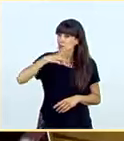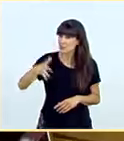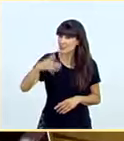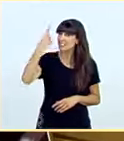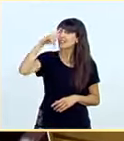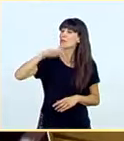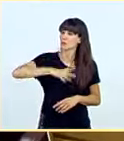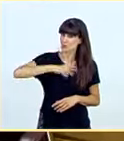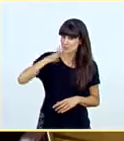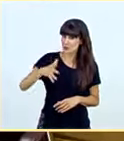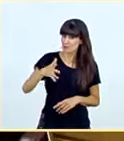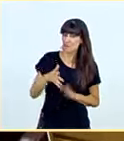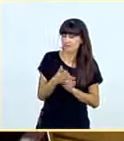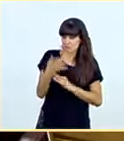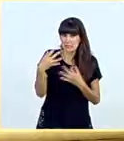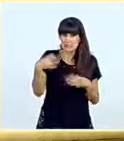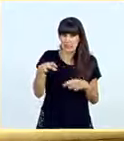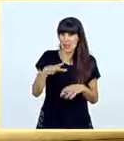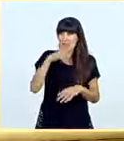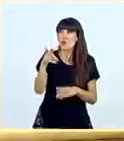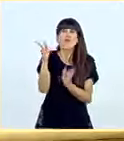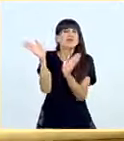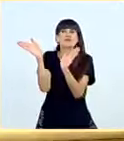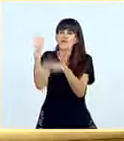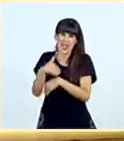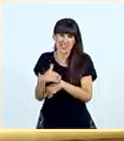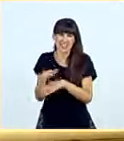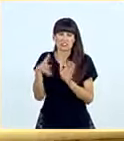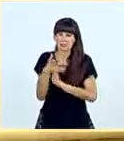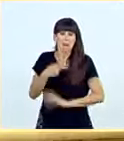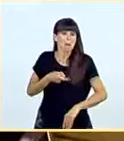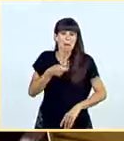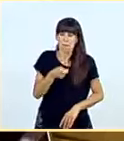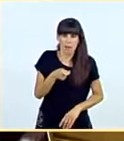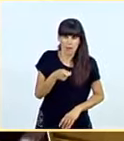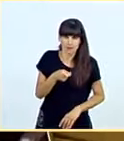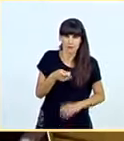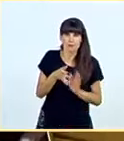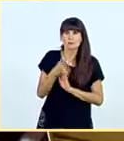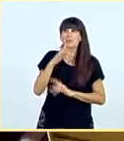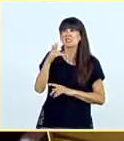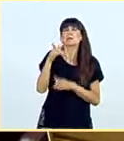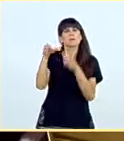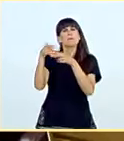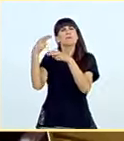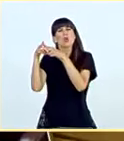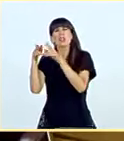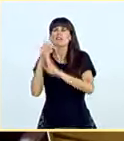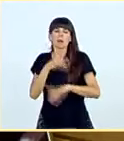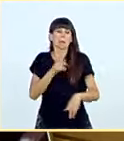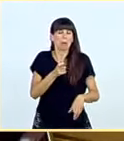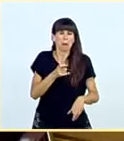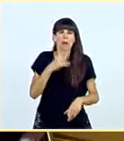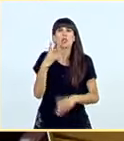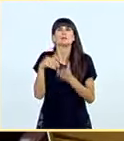por qué, señora Heredia? Sencillamente porque no existieron. Y por no pagarse, si por su partido fuera, tampoco se pagarían los del